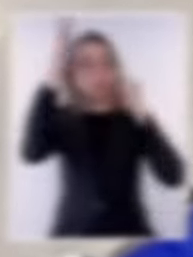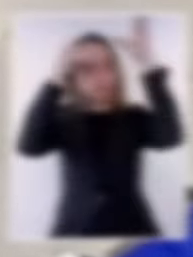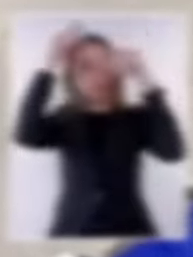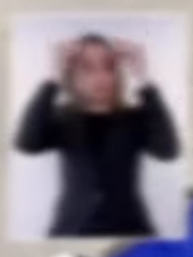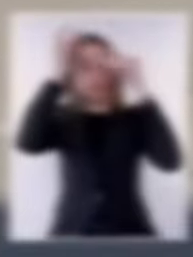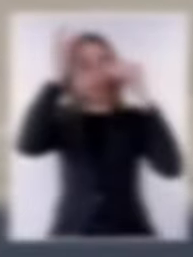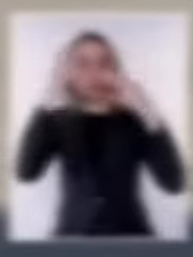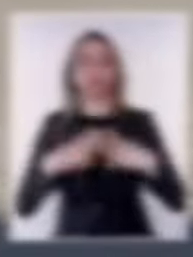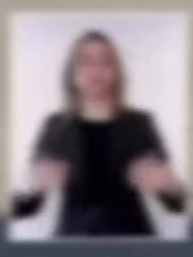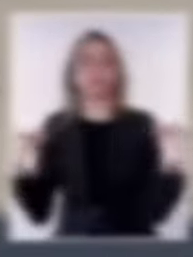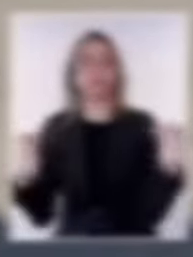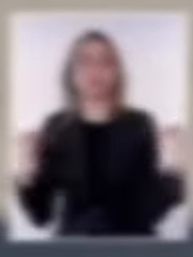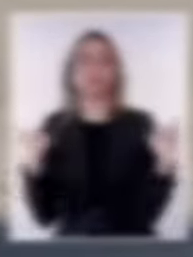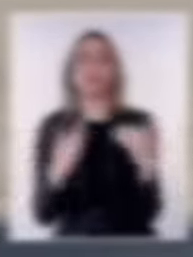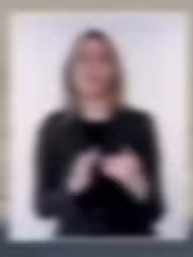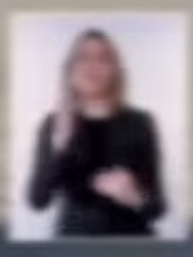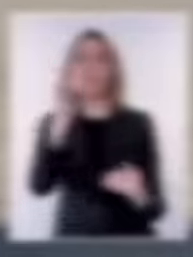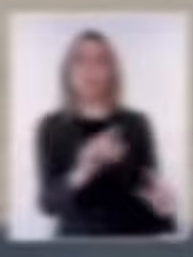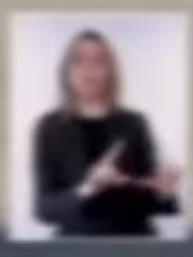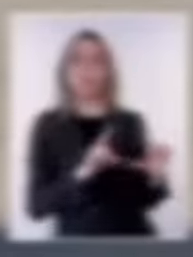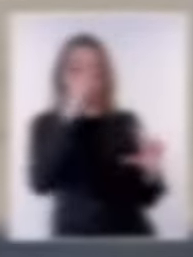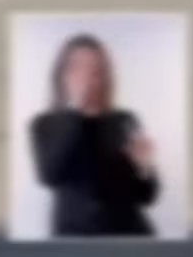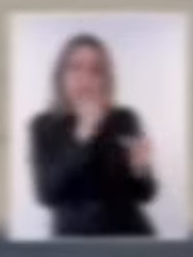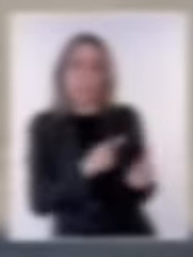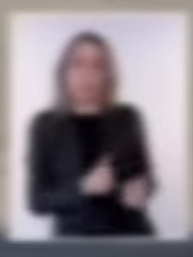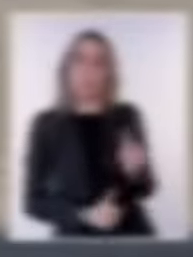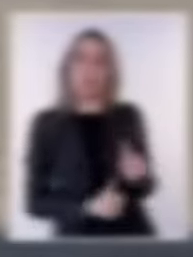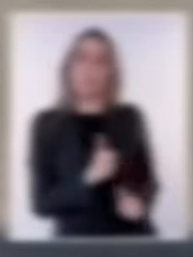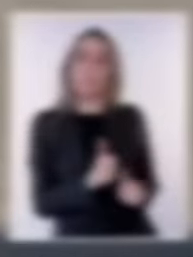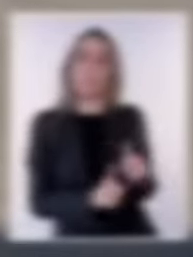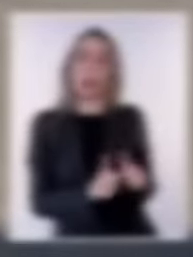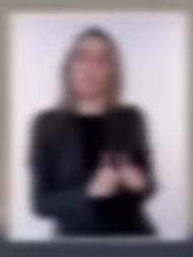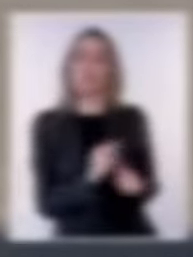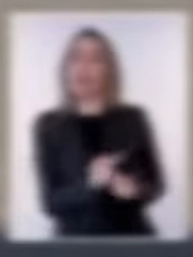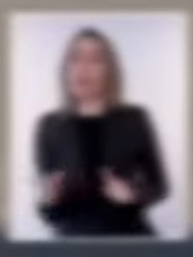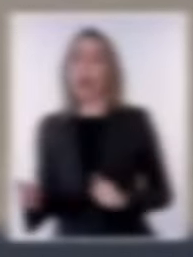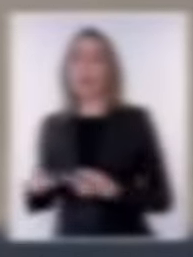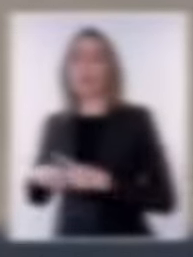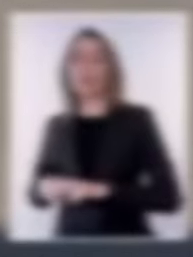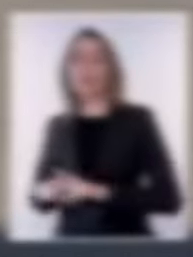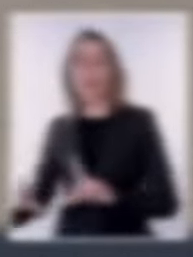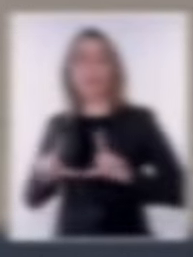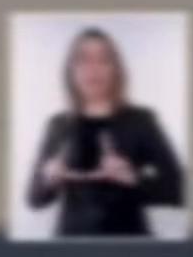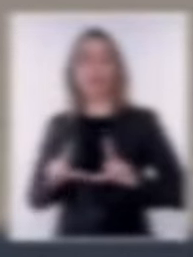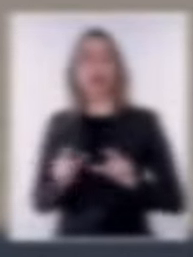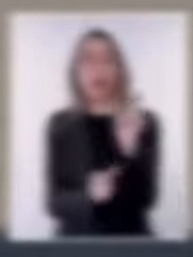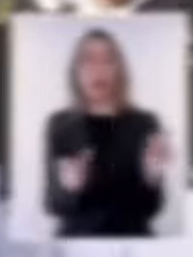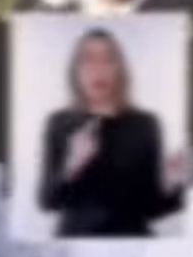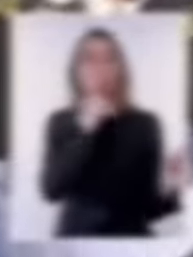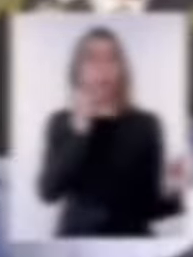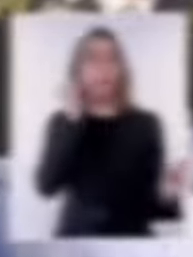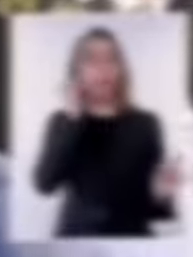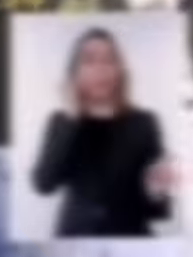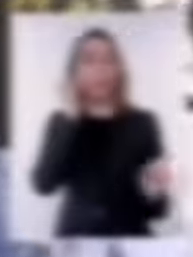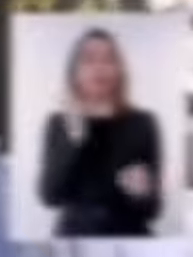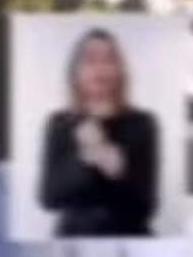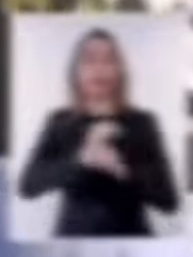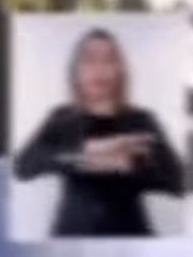físicamente a los futuros especialistas profesionales y técnicos, como hombres y mujeres de